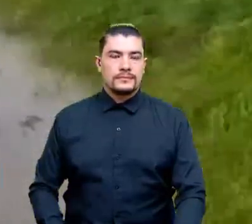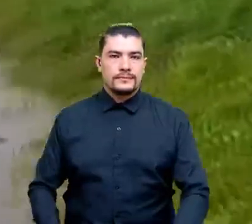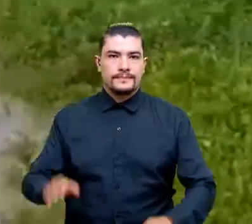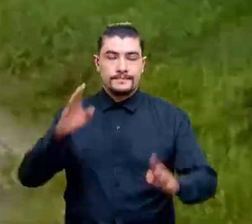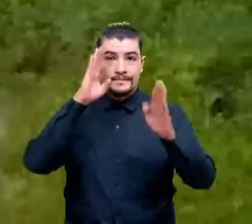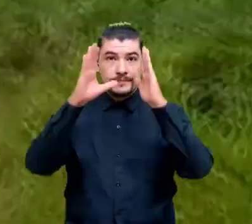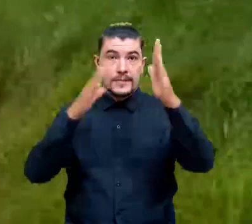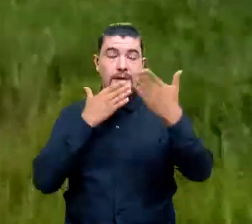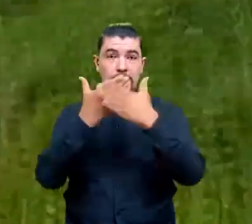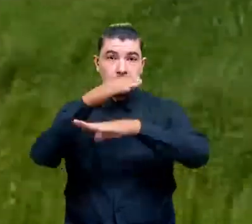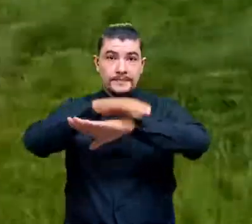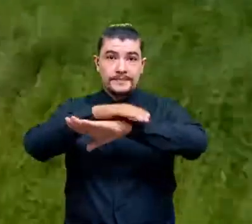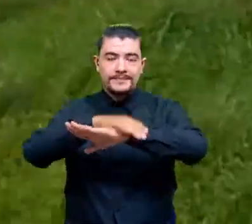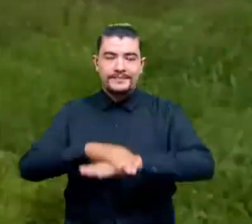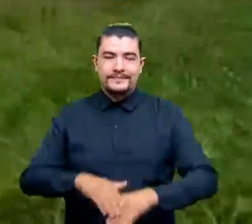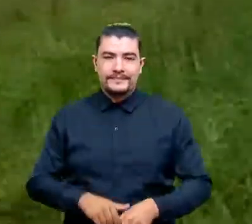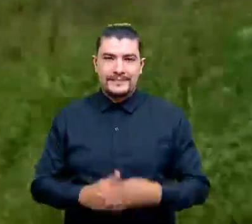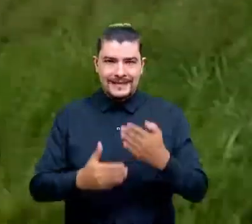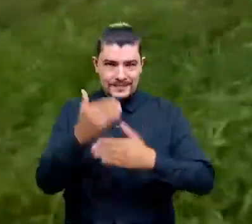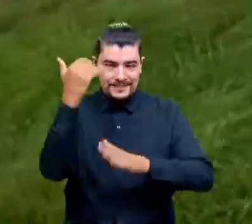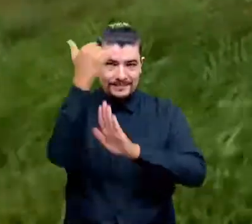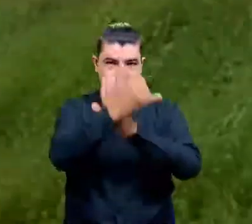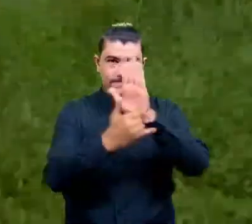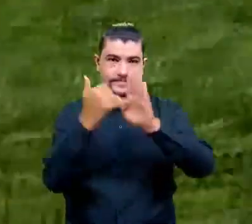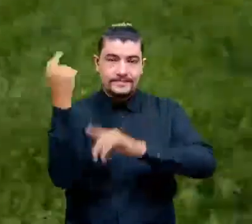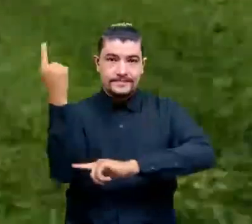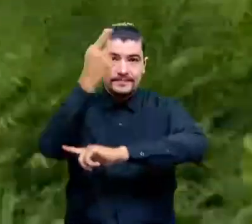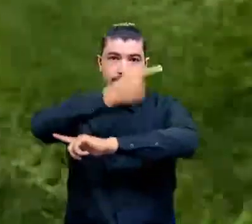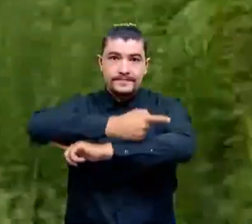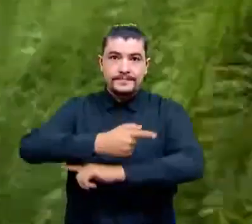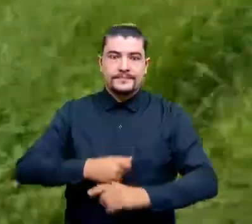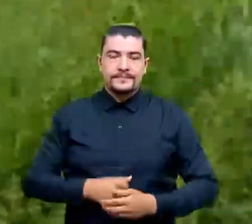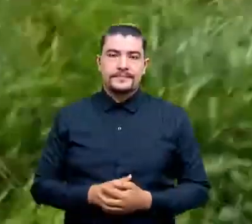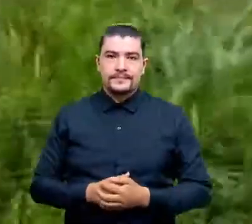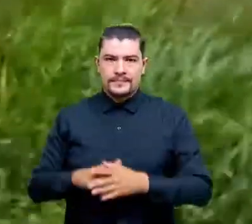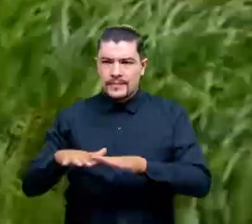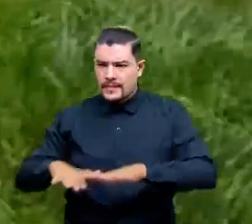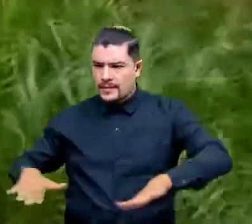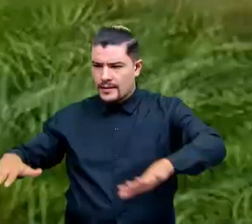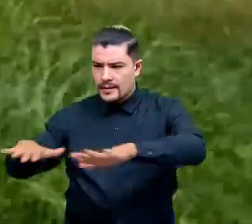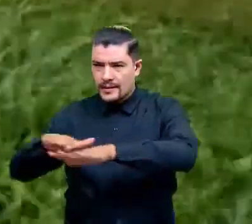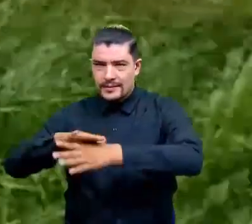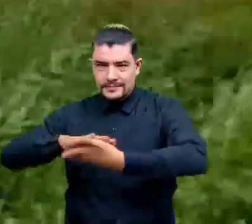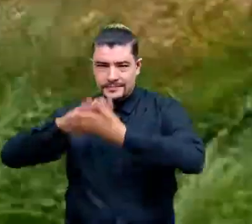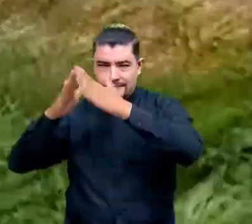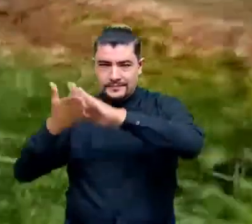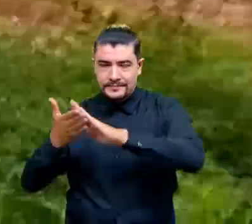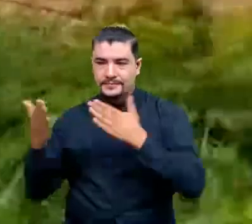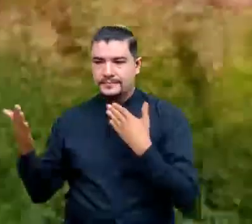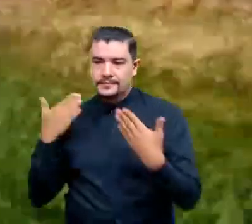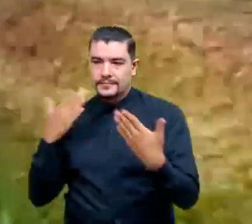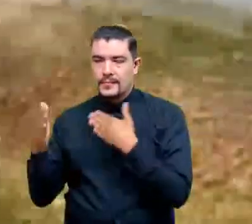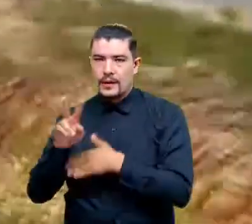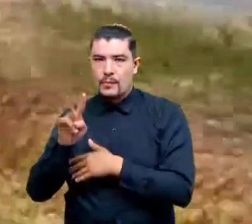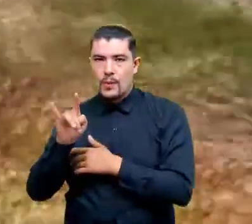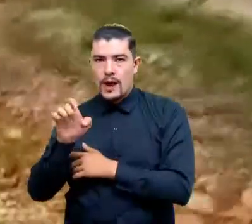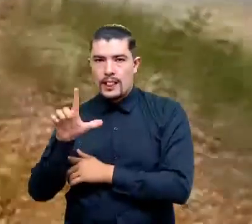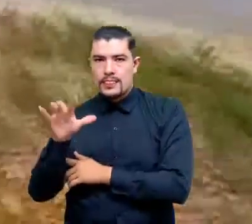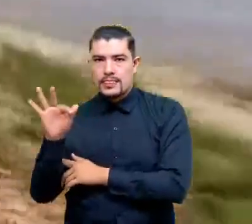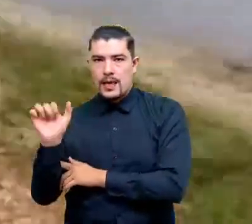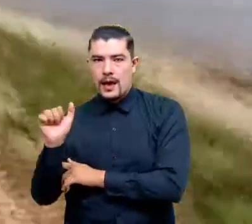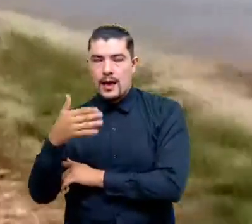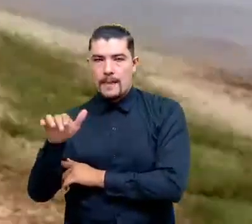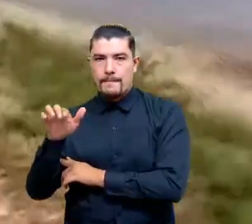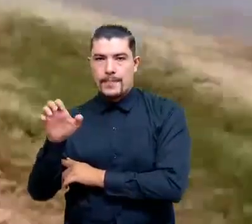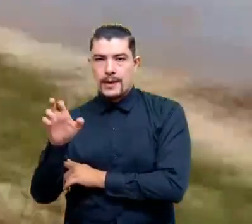Buenas tardes, iniciamos con esta, la imagen del día. Con la difícil situación que viven los habitantes del sector de la vereda de Vuelta Perico en el municipio de